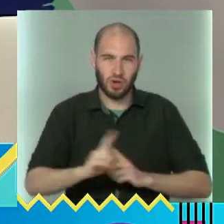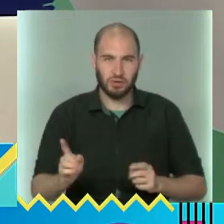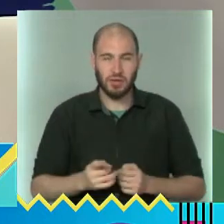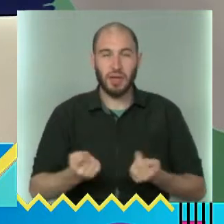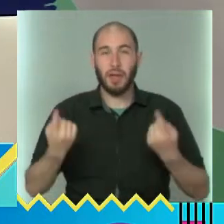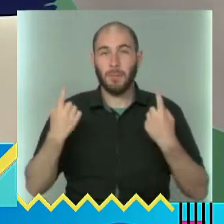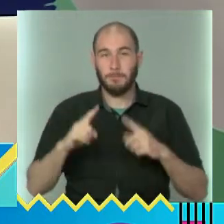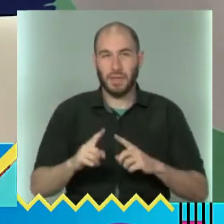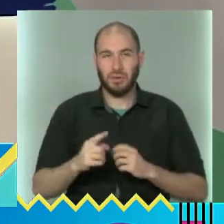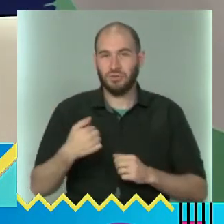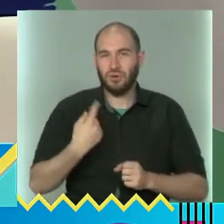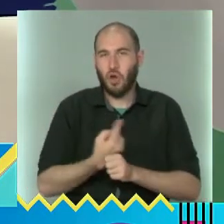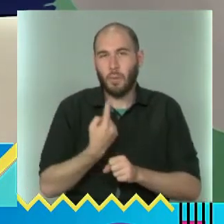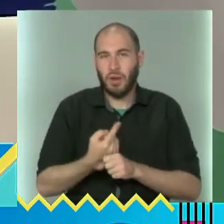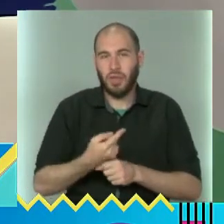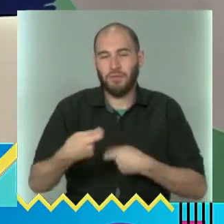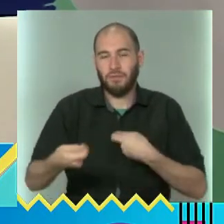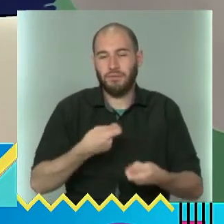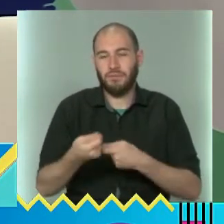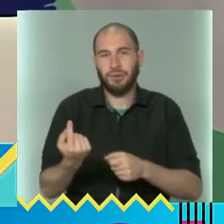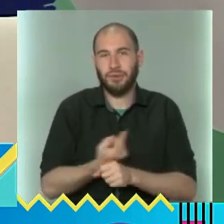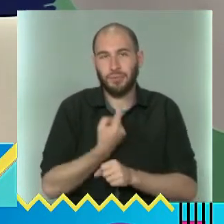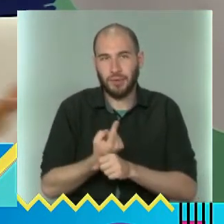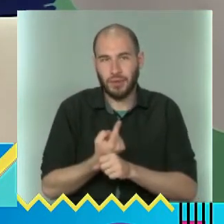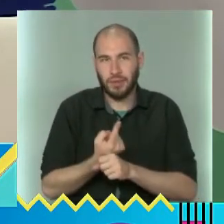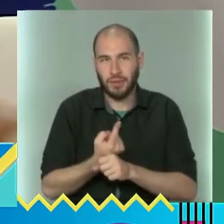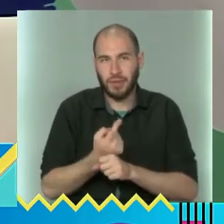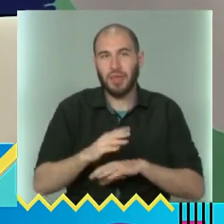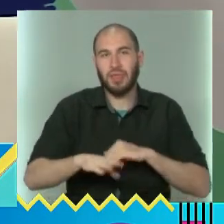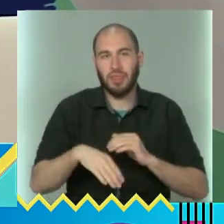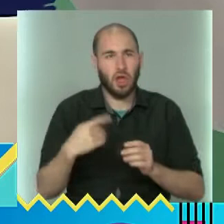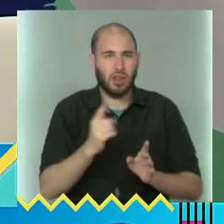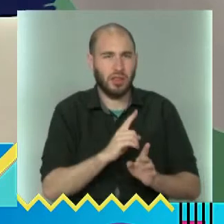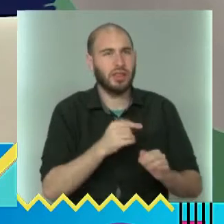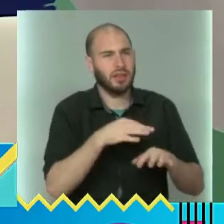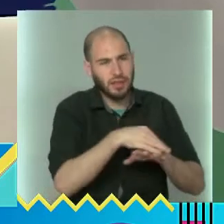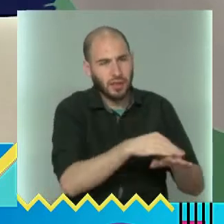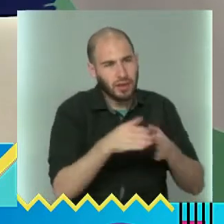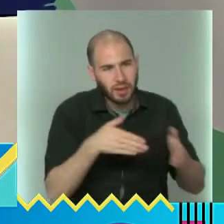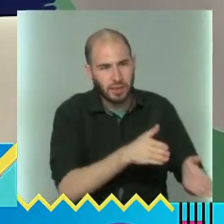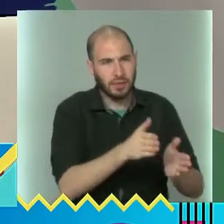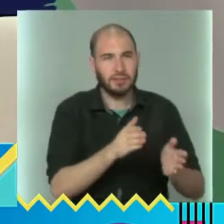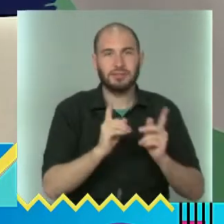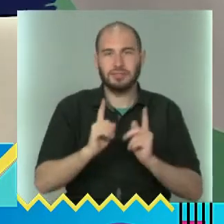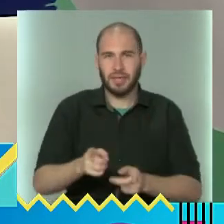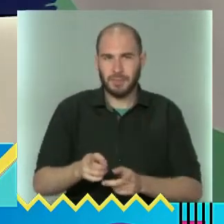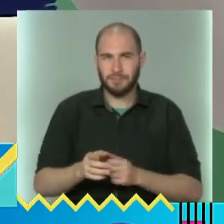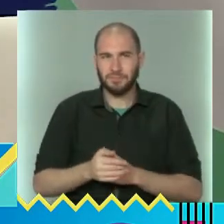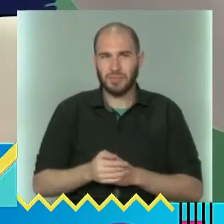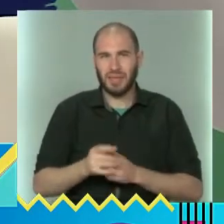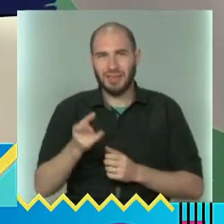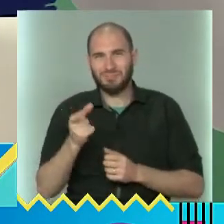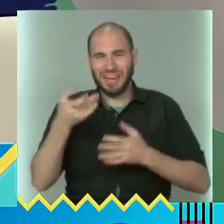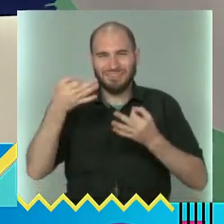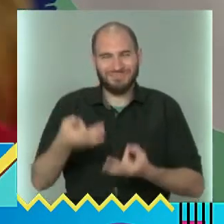pero lógicamente no puedo hacer coaching financiero. No, tengo que tener un recorrido. Y después, y además de un recorrido, quizás no es la